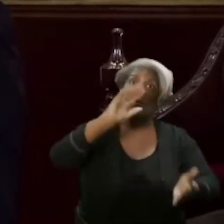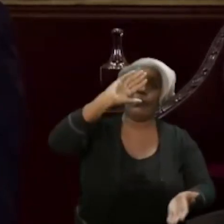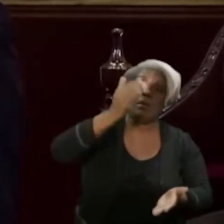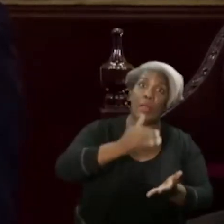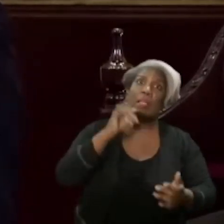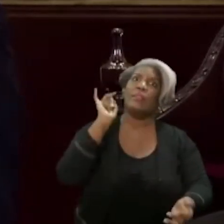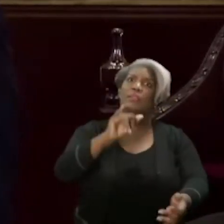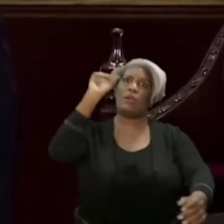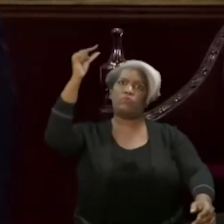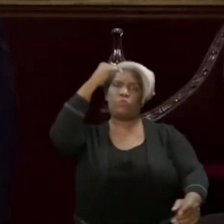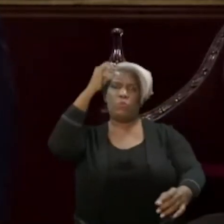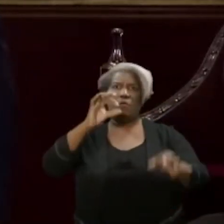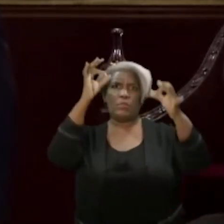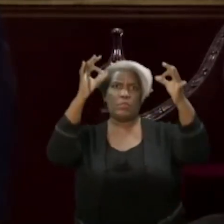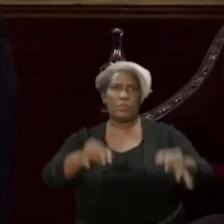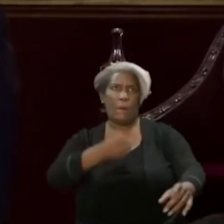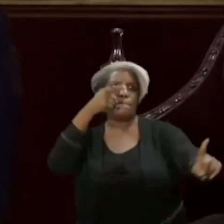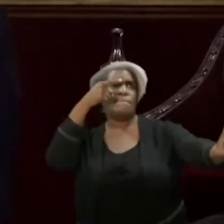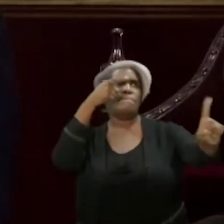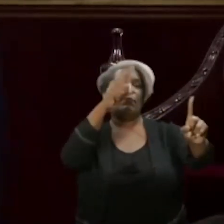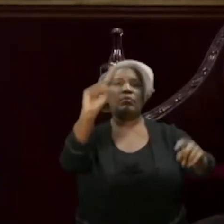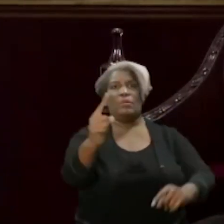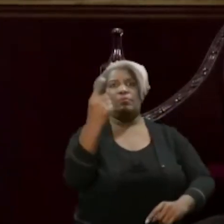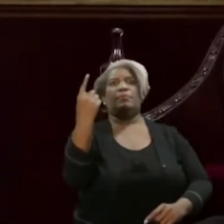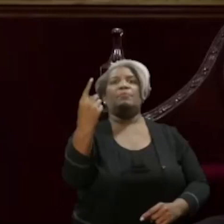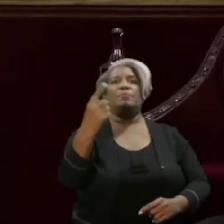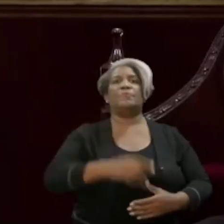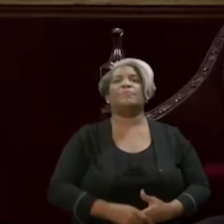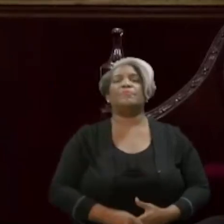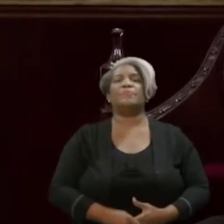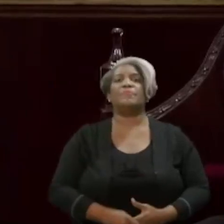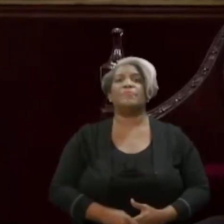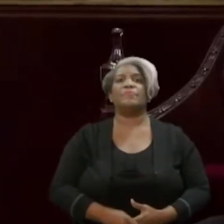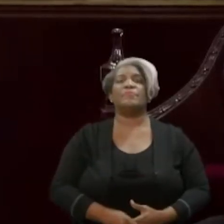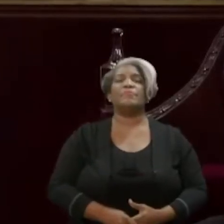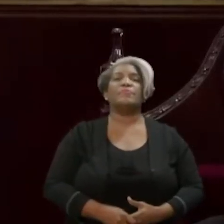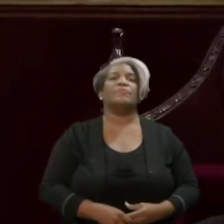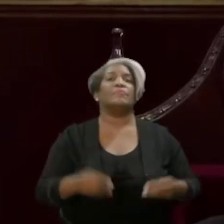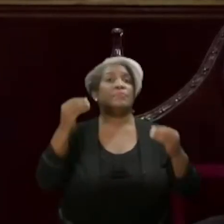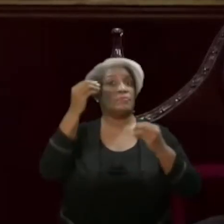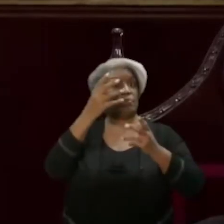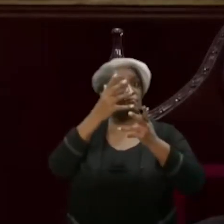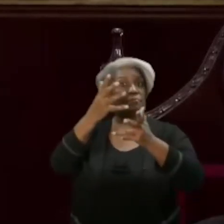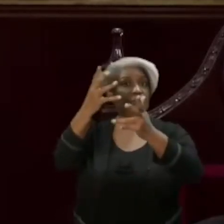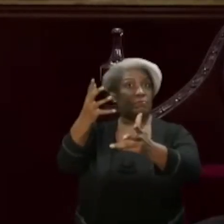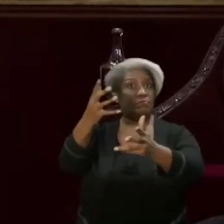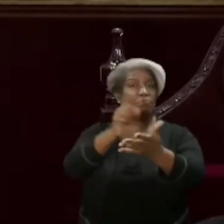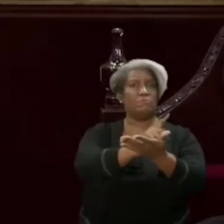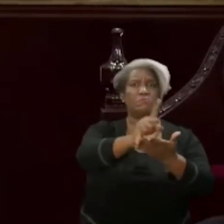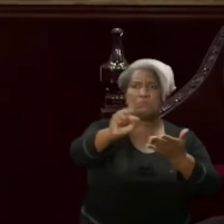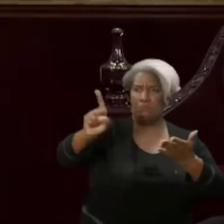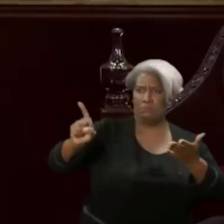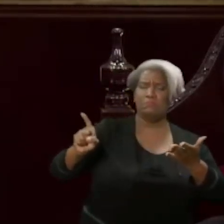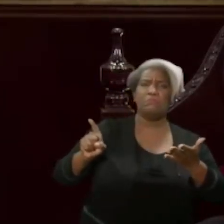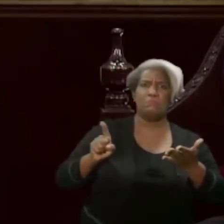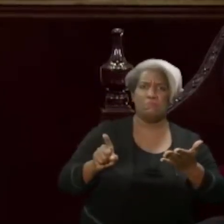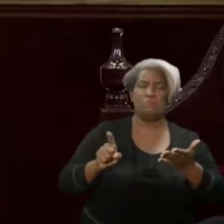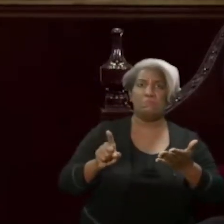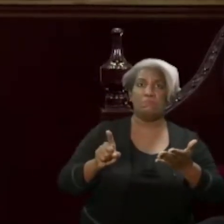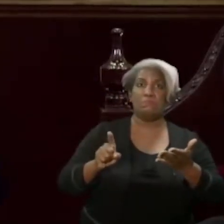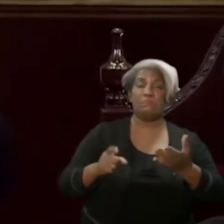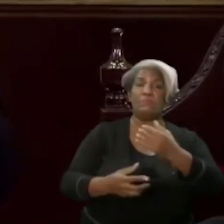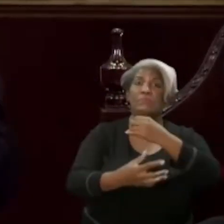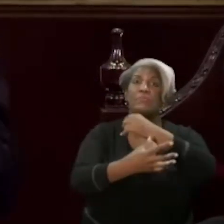de nuestras políticas públicas. Según los informes del MEPID de la pasada semana, la